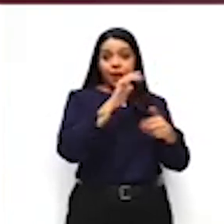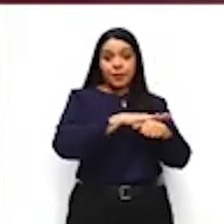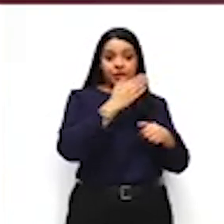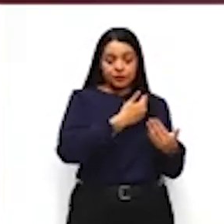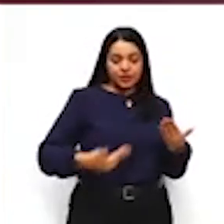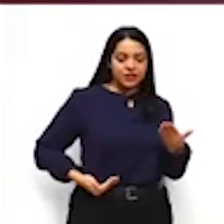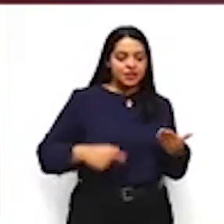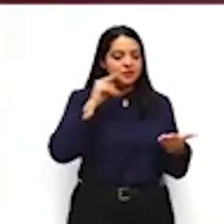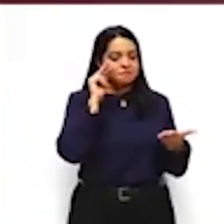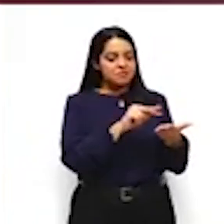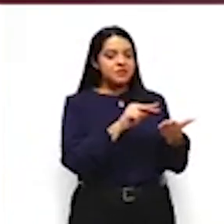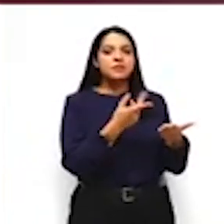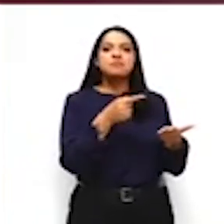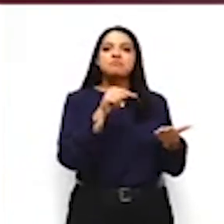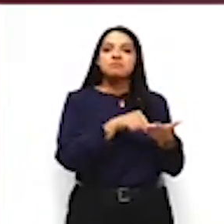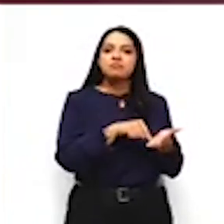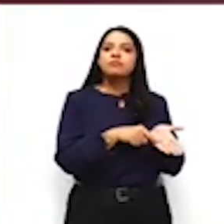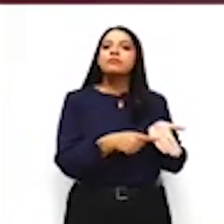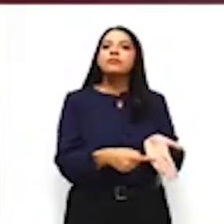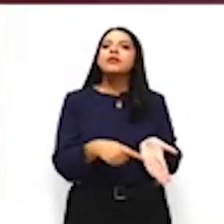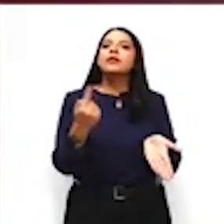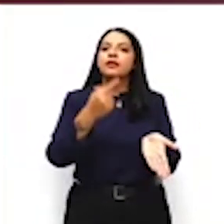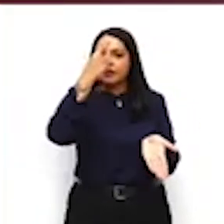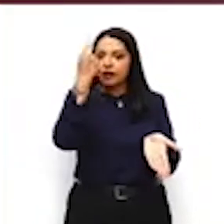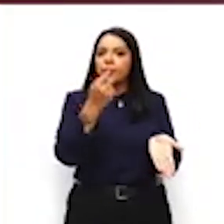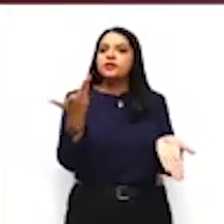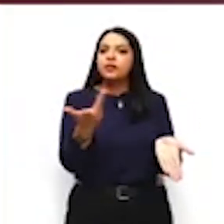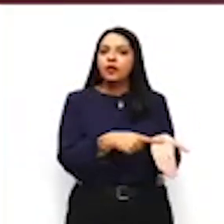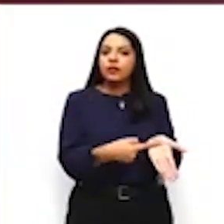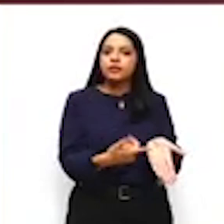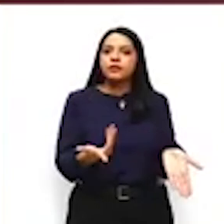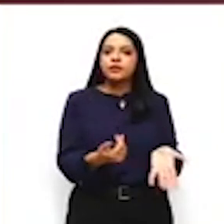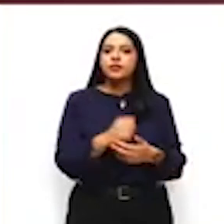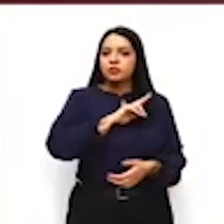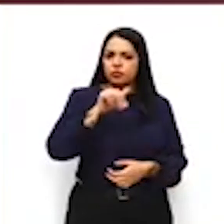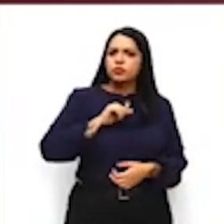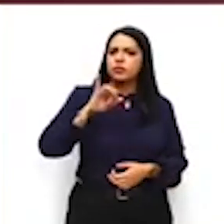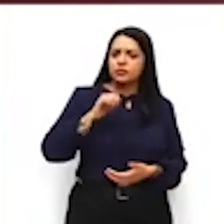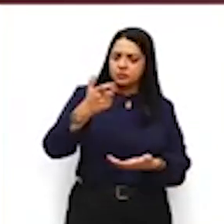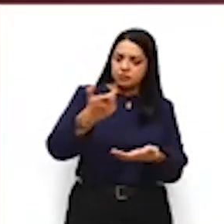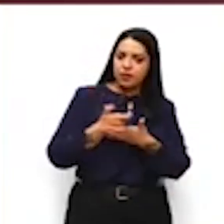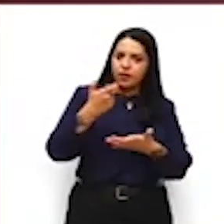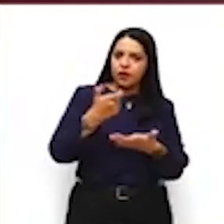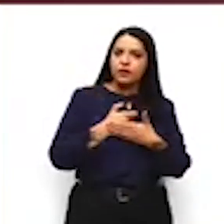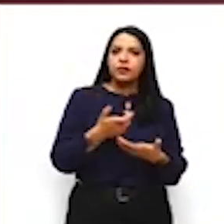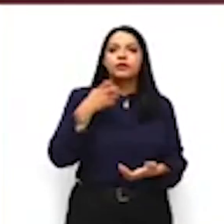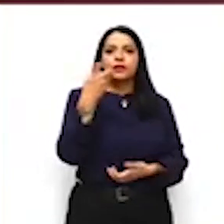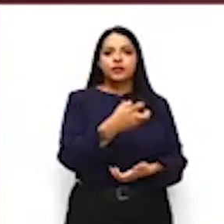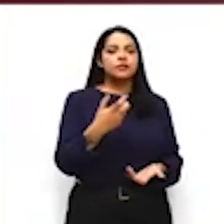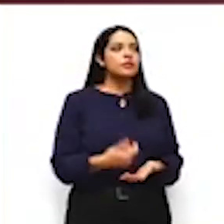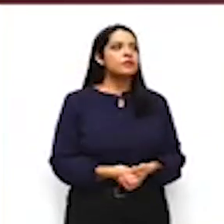los ministros a decir, pues nadie menos nosotros, a nosotros no nos